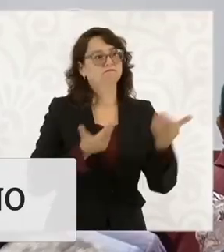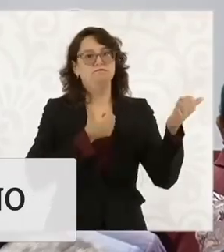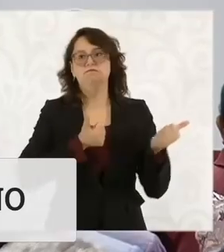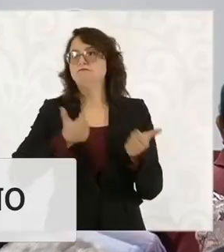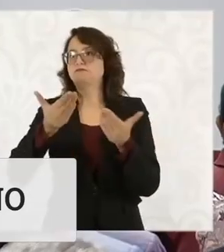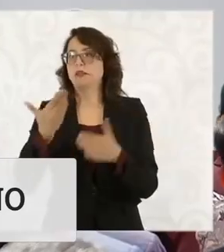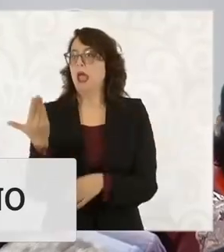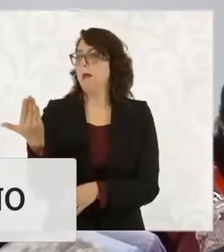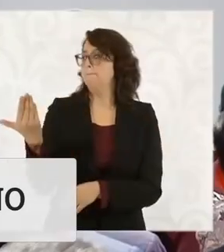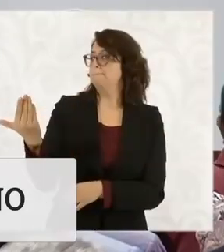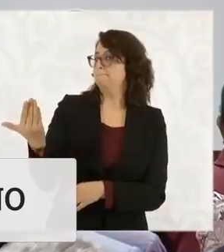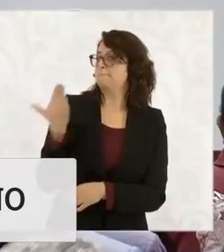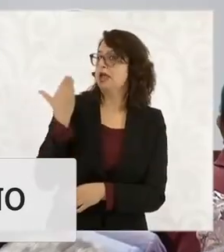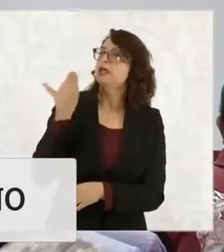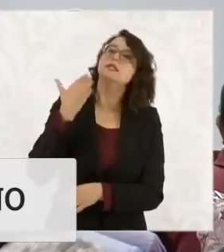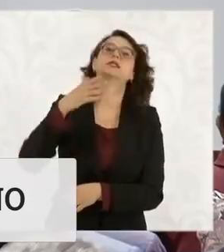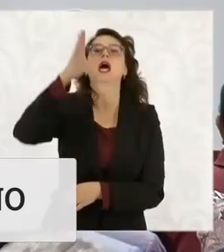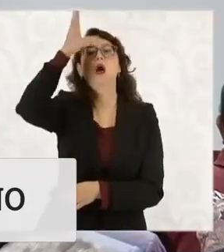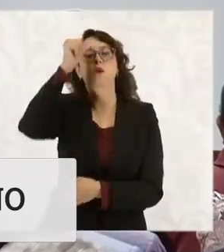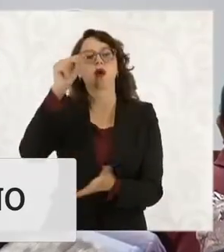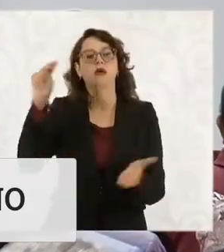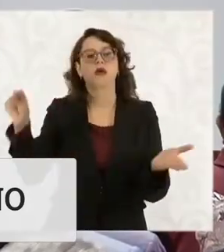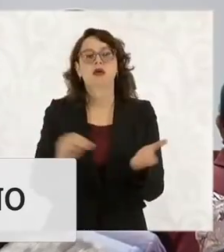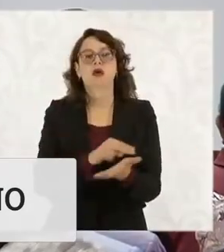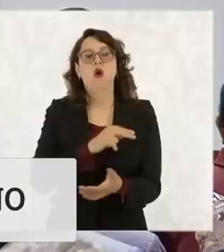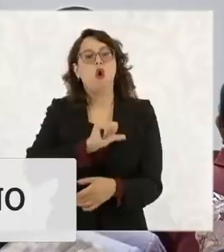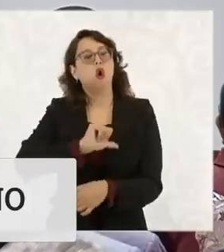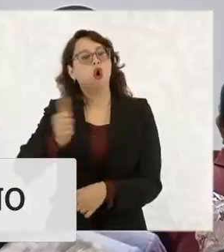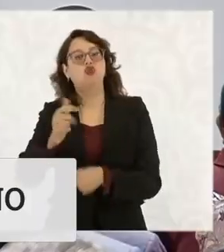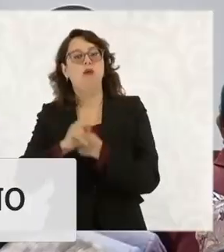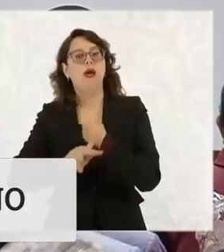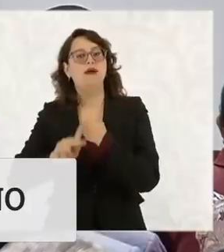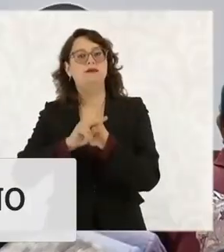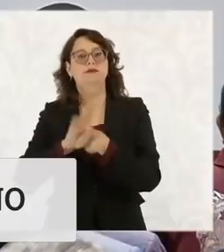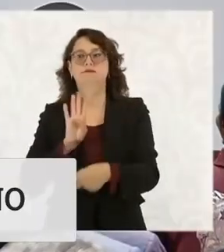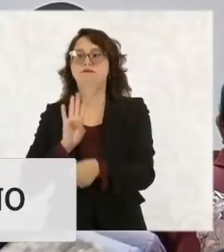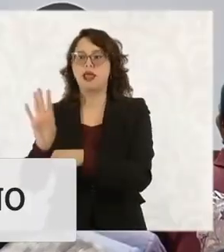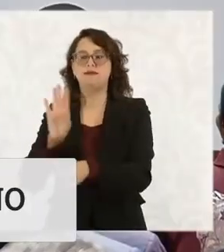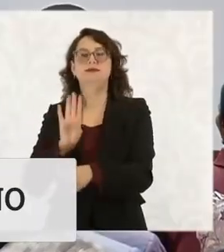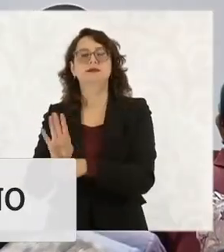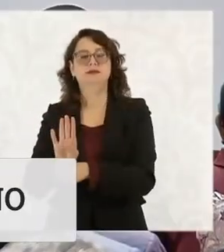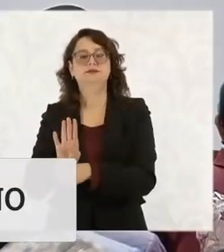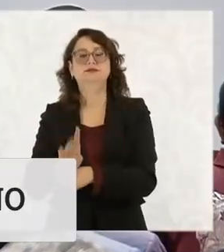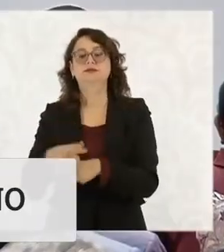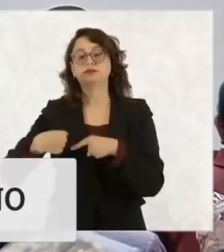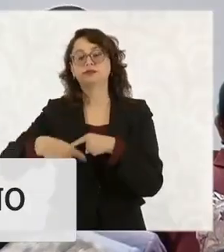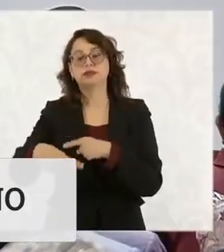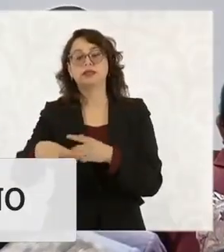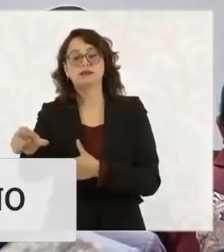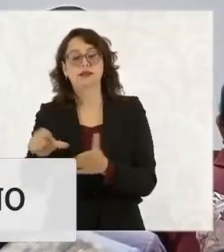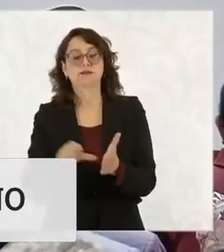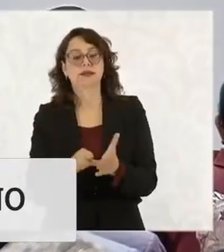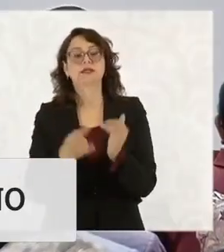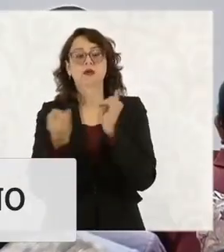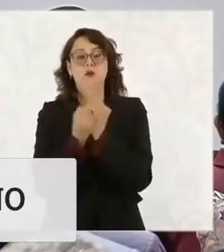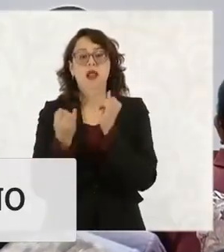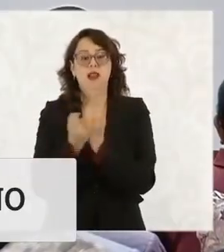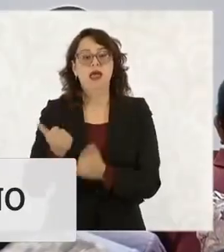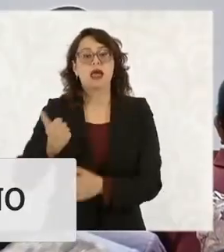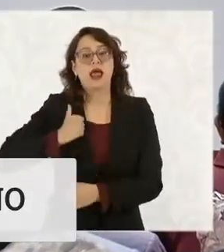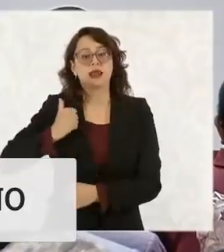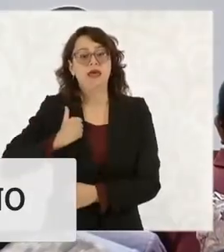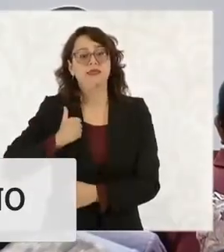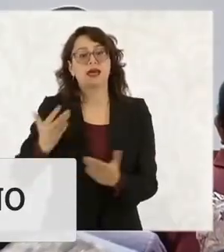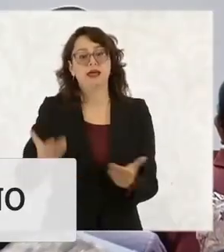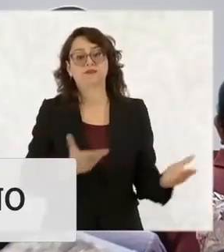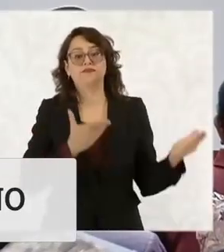días firmamos acuerdos de entendimiento con la República de Brasil y este mes recibiremos al primer ministro de